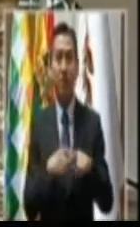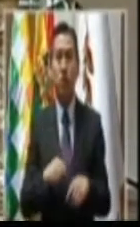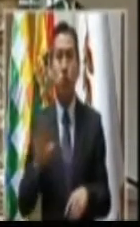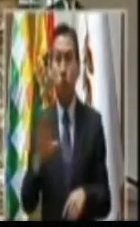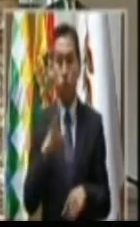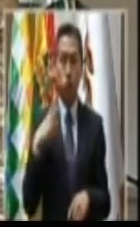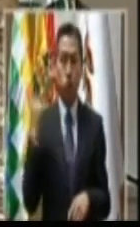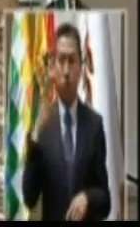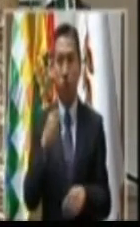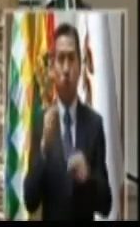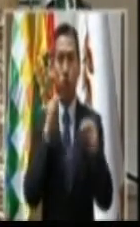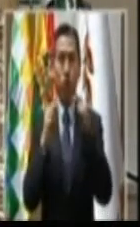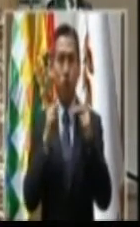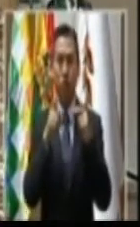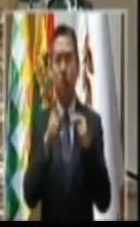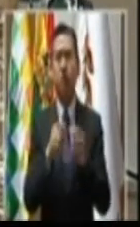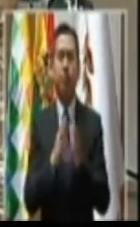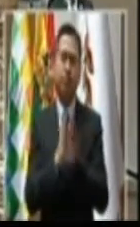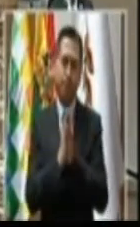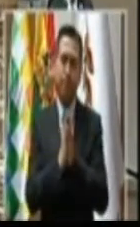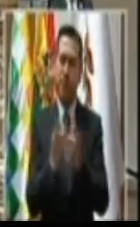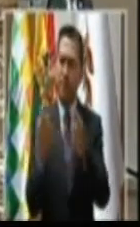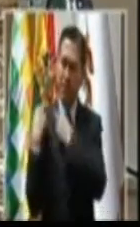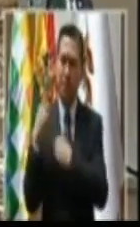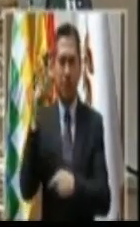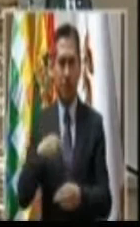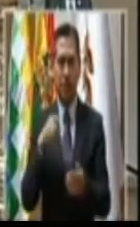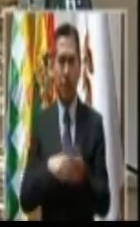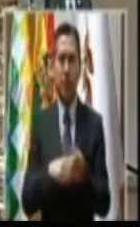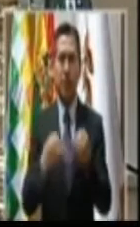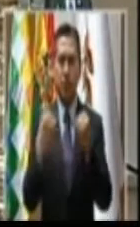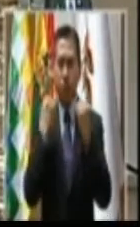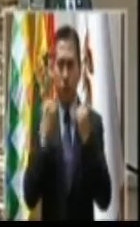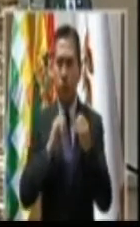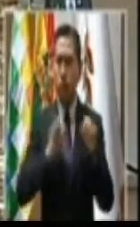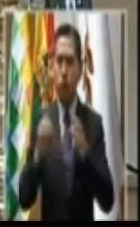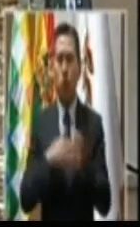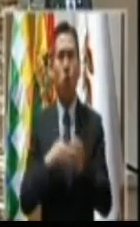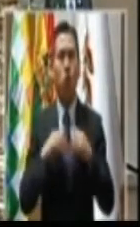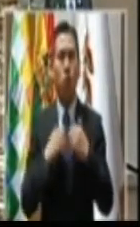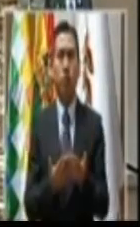vivir encerrados. Qué fácil es para las autoridades decir hoy